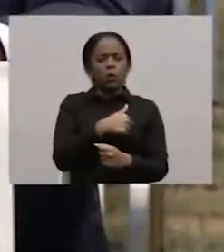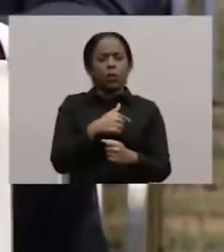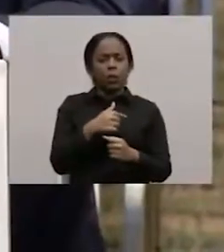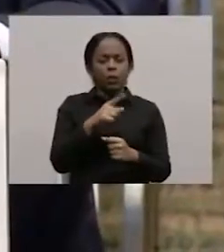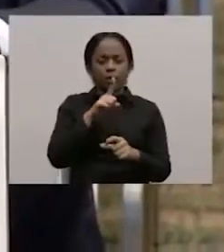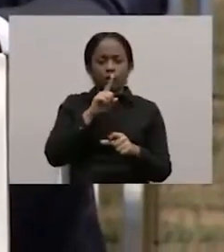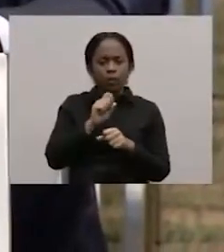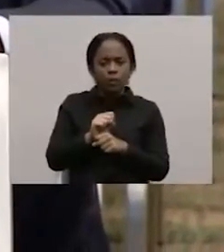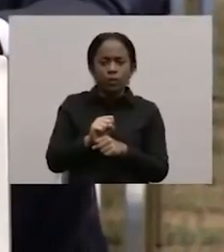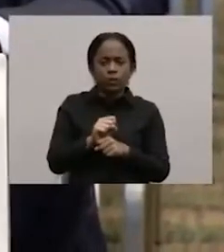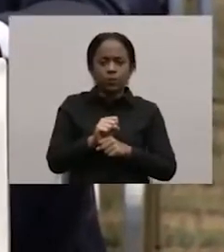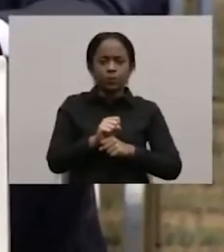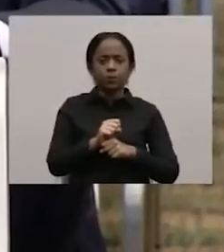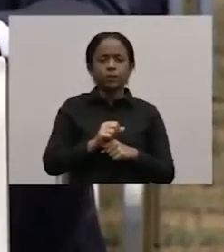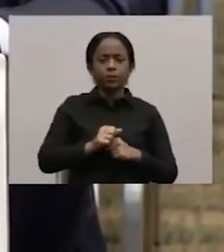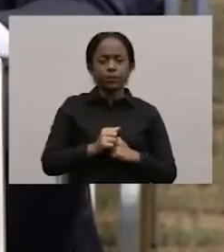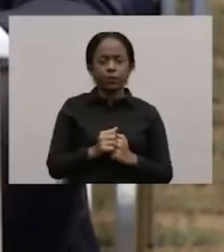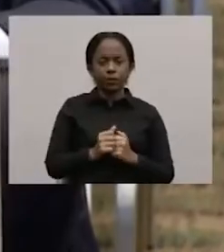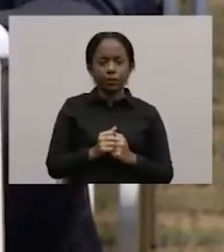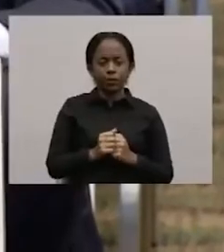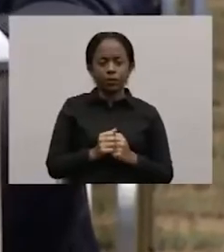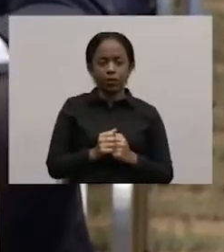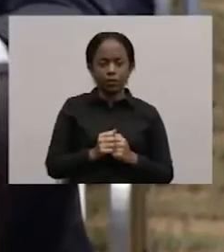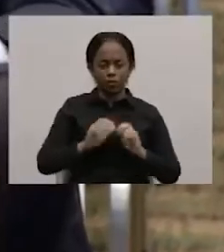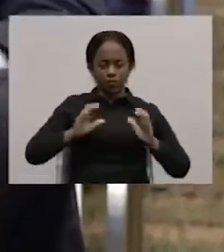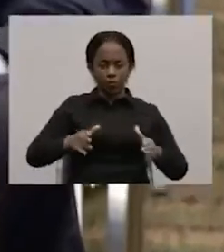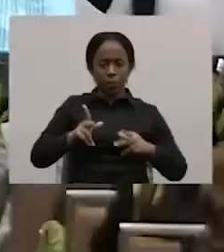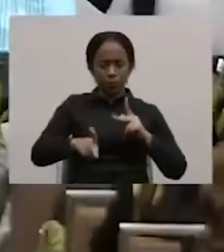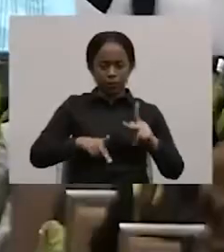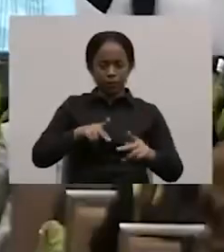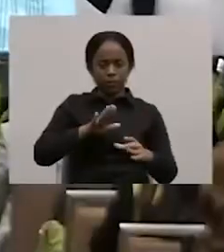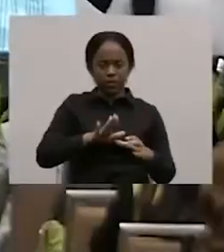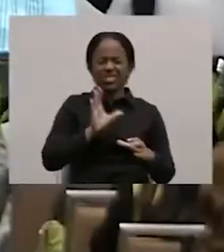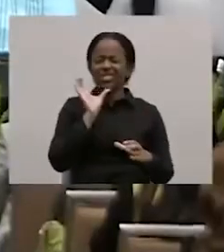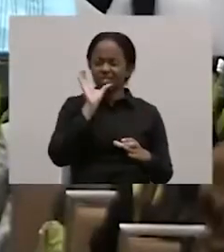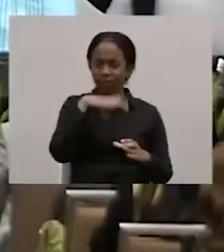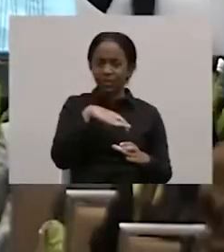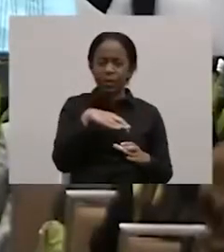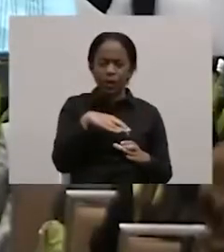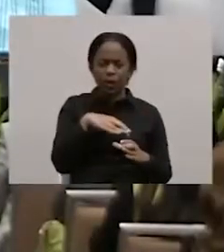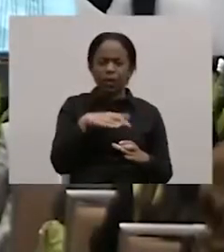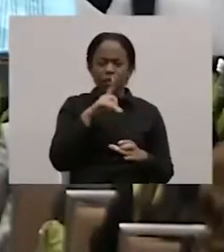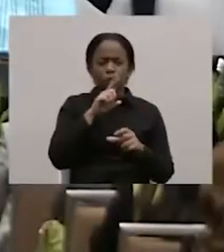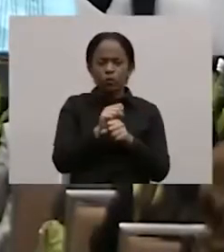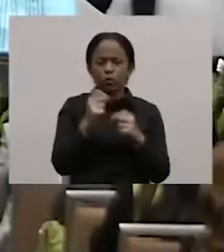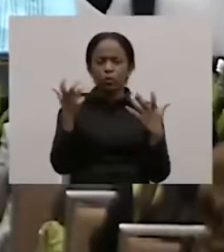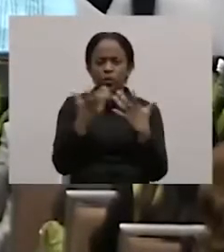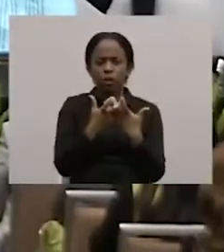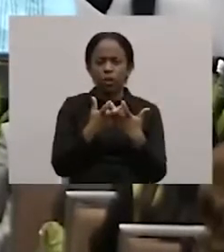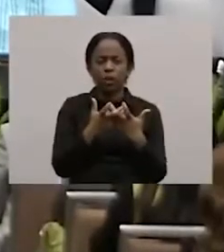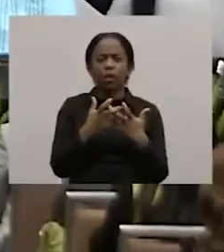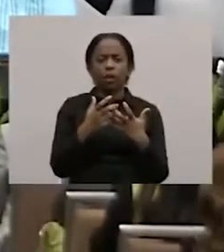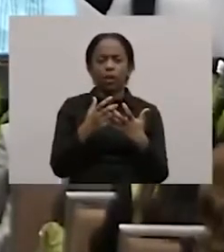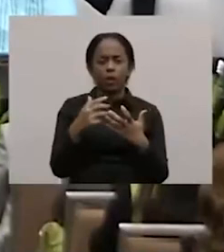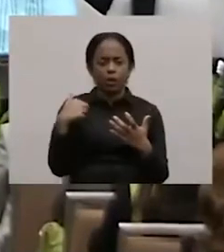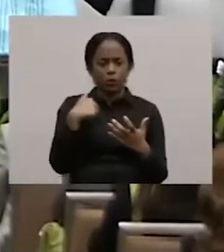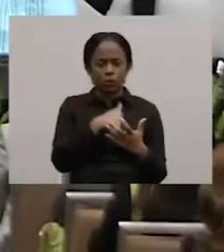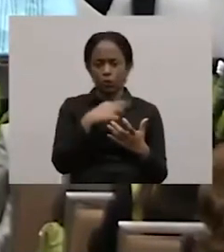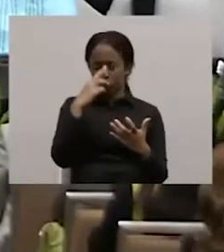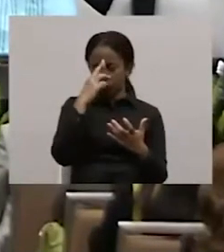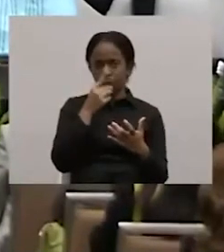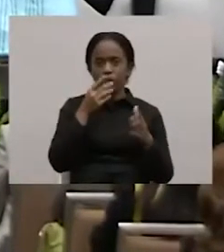realmente una nación extraña, y eso tiene mucho que ver con la forma de ser de nosotros los